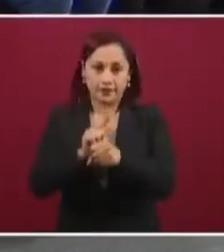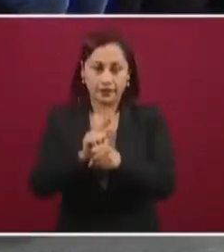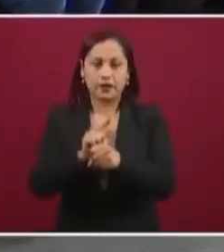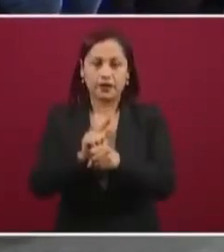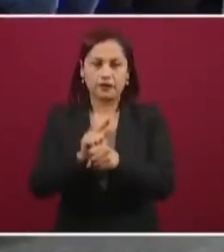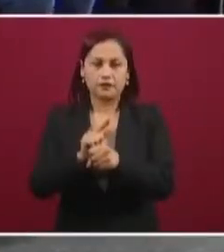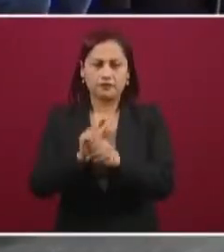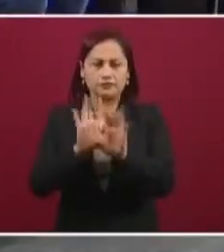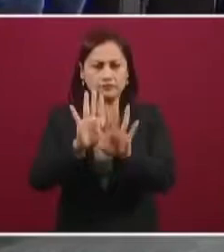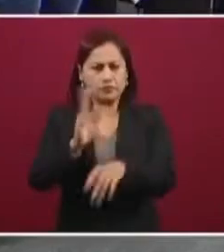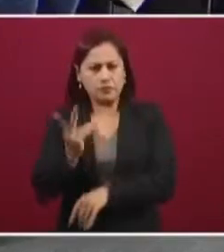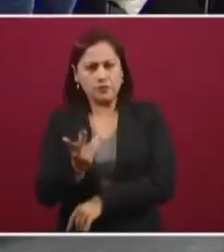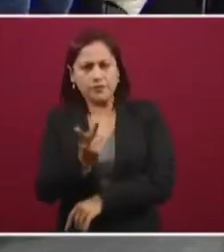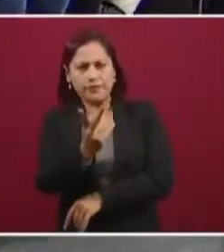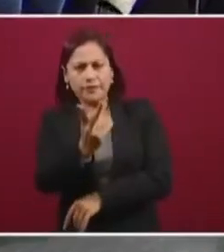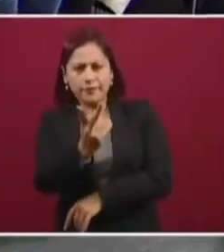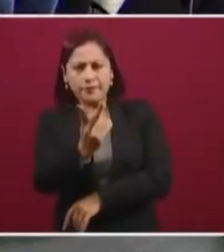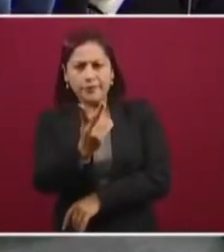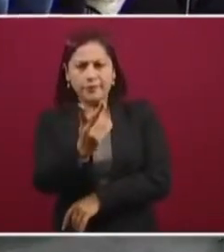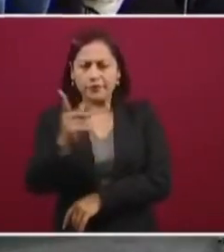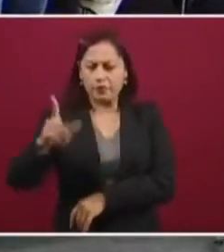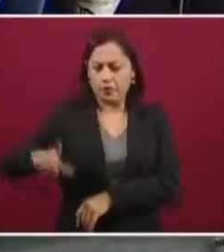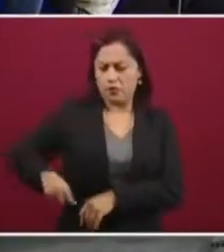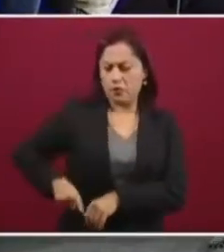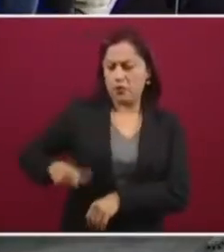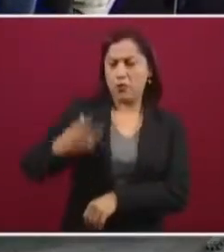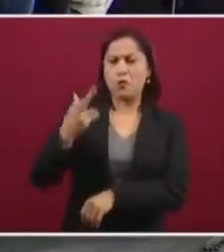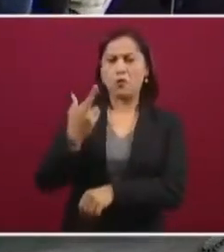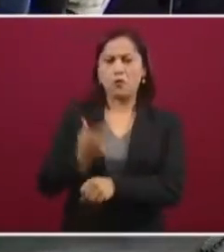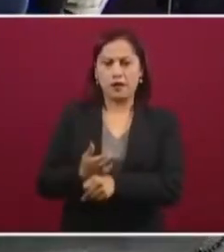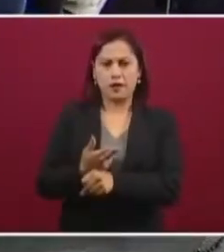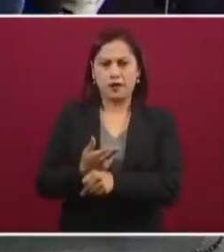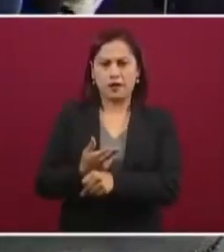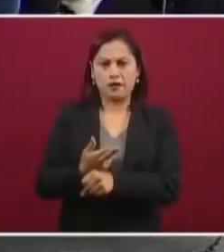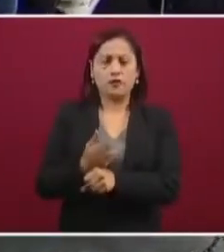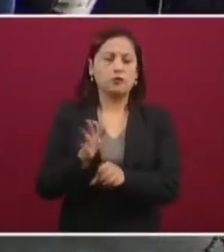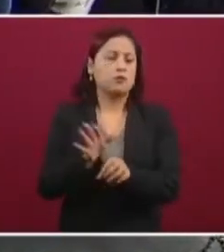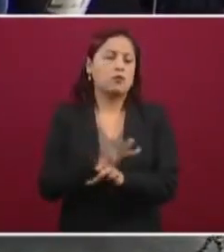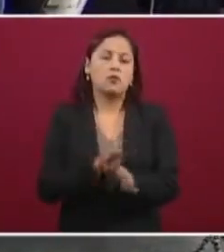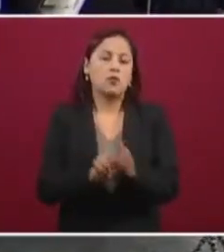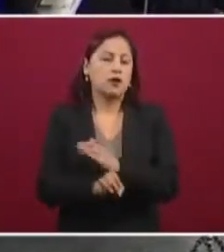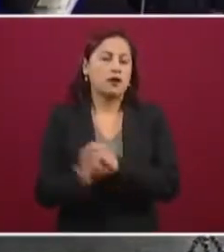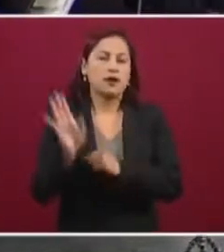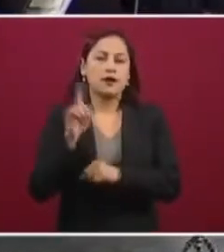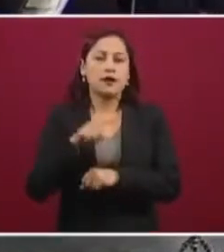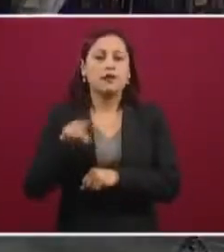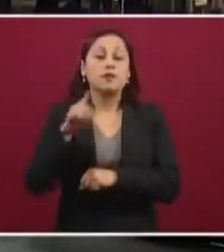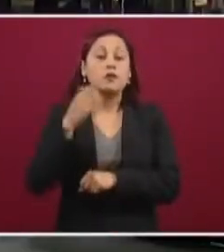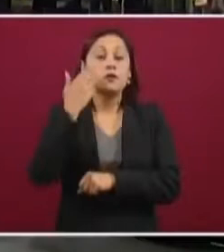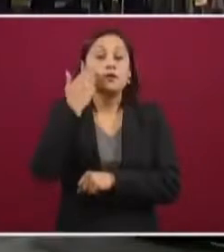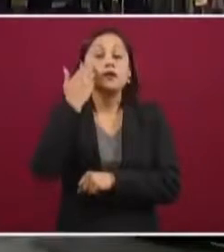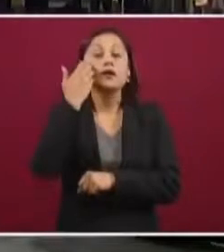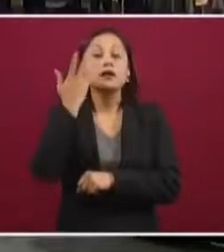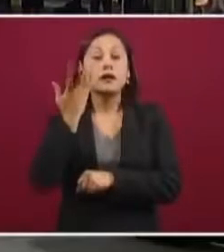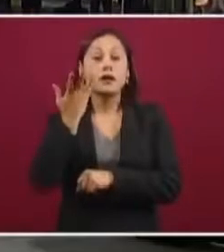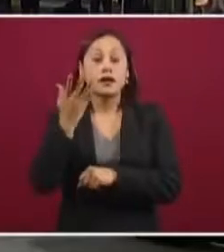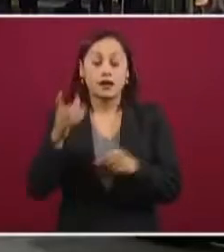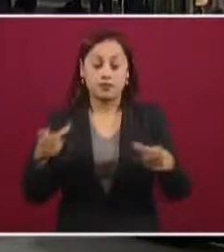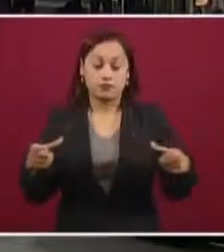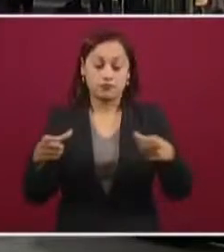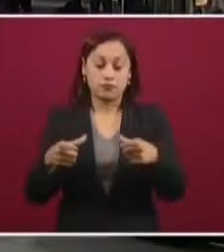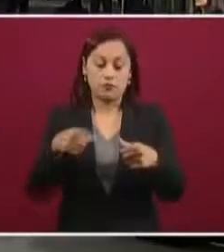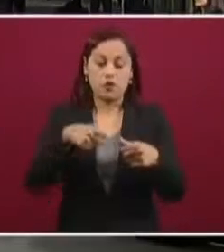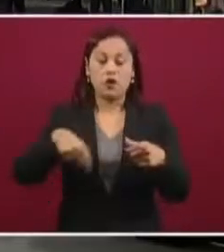gobernador interesado en que los efectivos que no pasen la prueba para la Guardia Nacional, pero que quieran seguir en activo, por